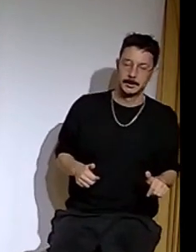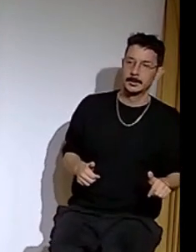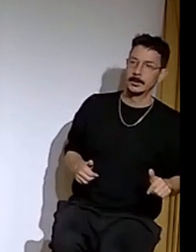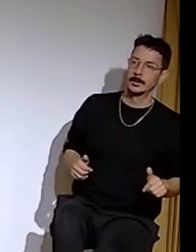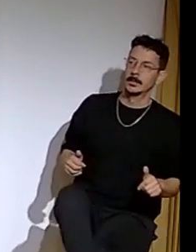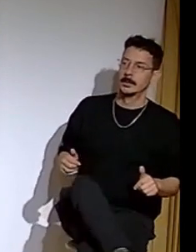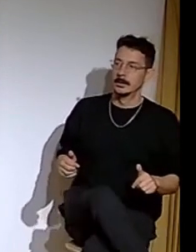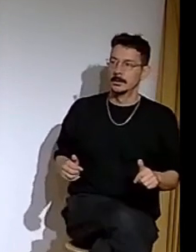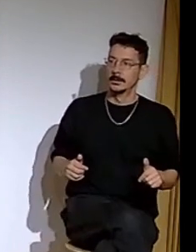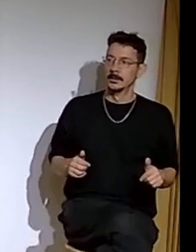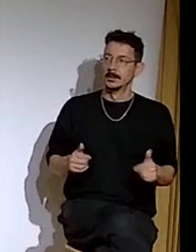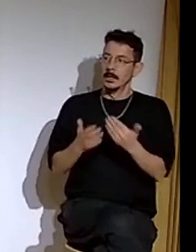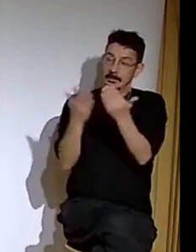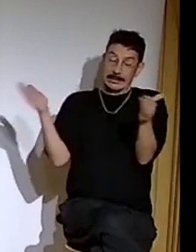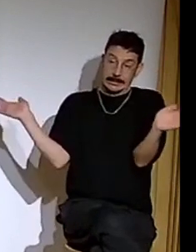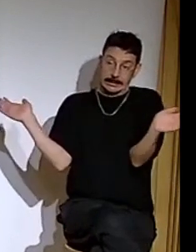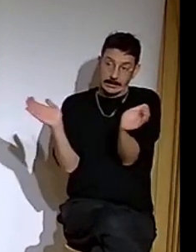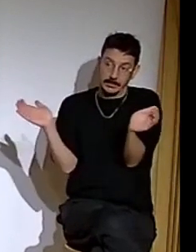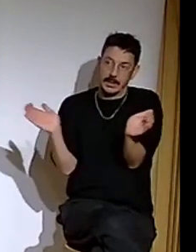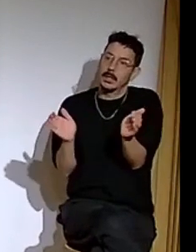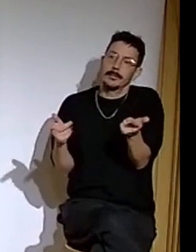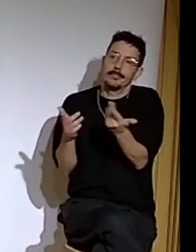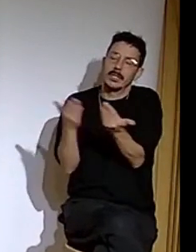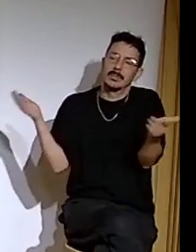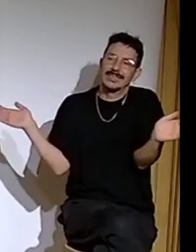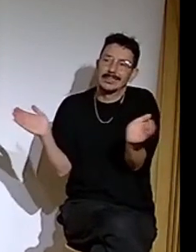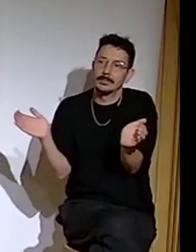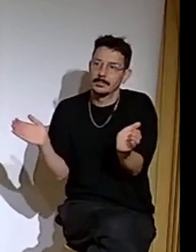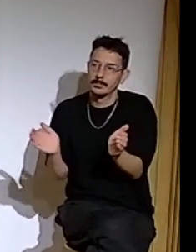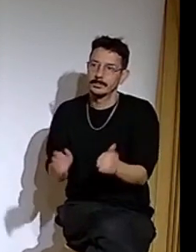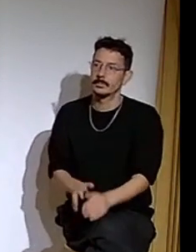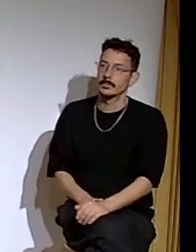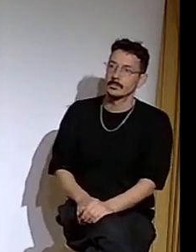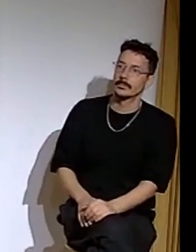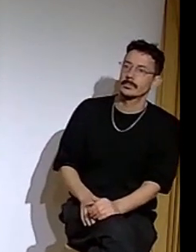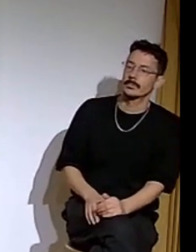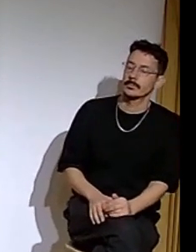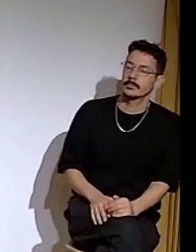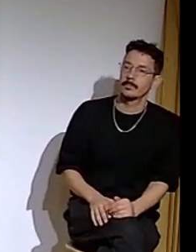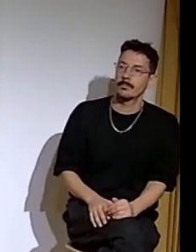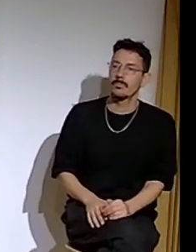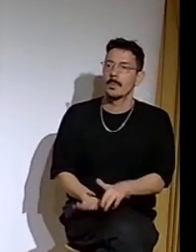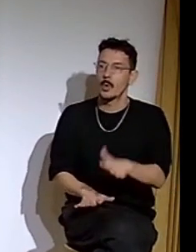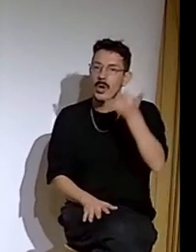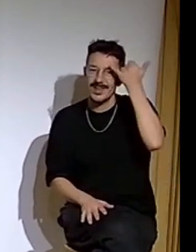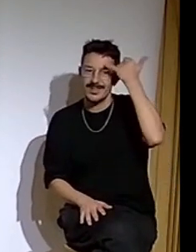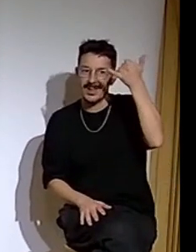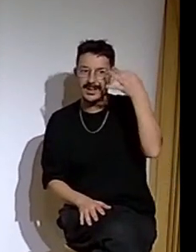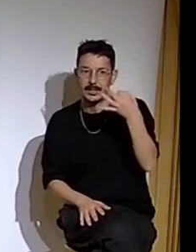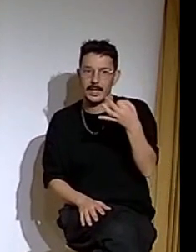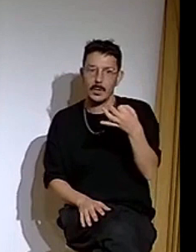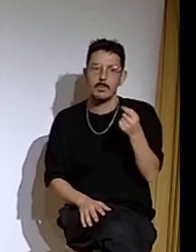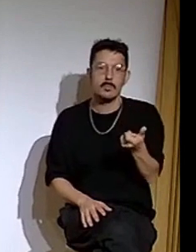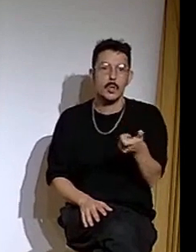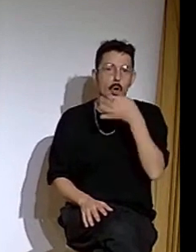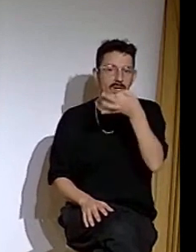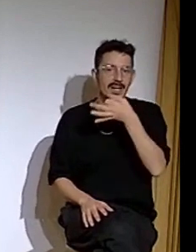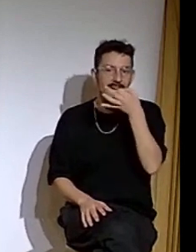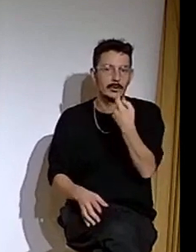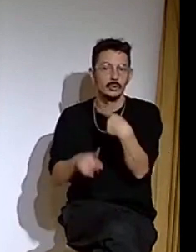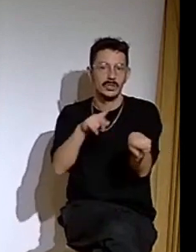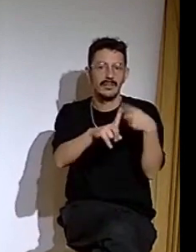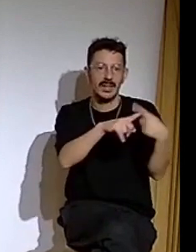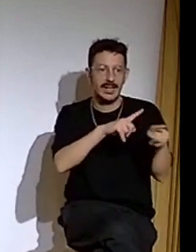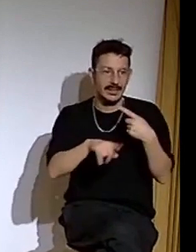es O sea la es pequeña el espacio expositivo es da para lo que da Pero la idea era como abordar diferentes relatos de